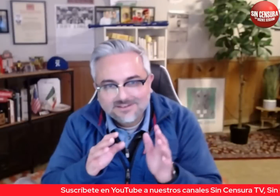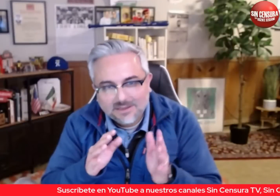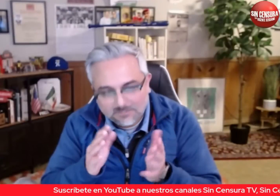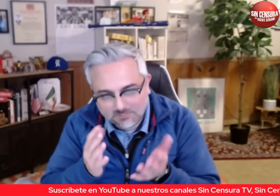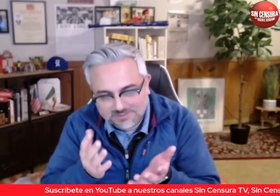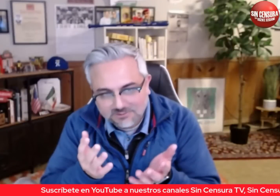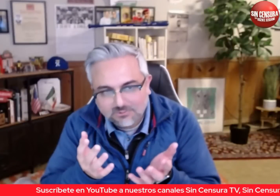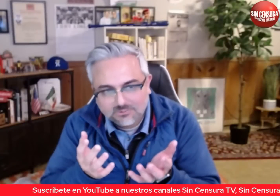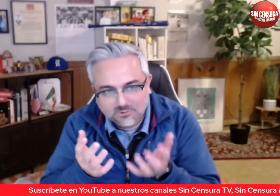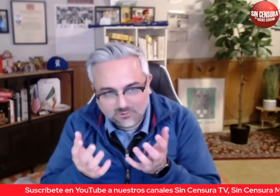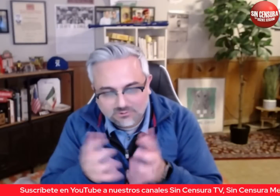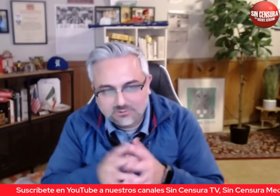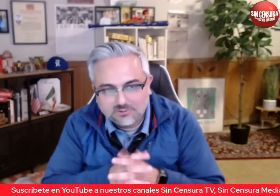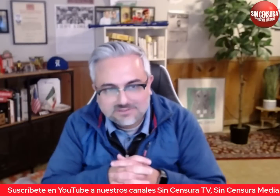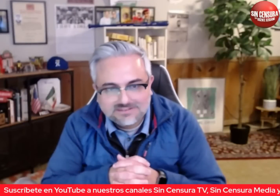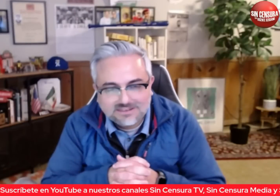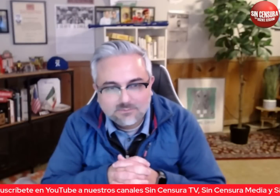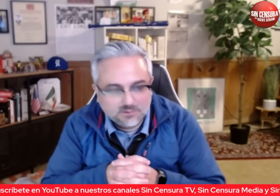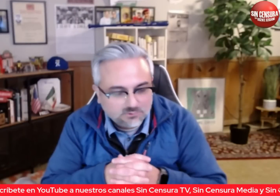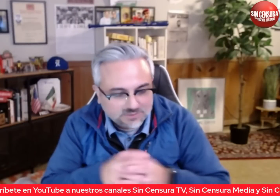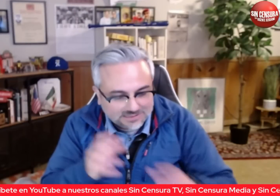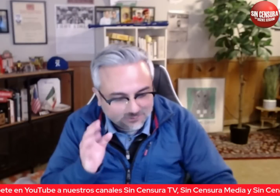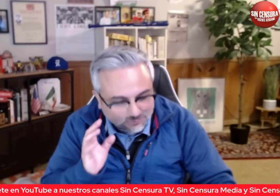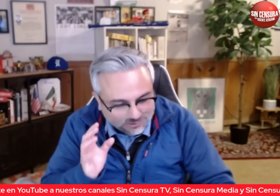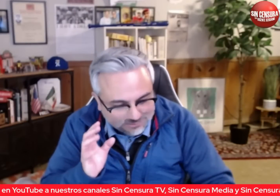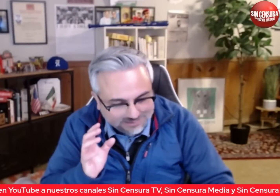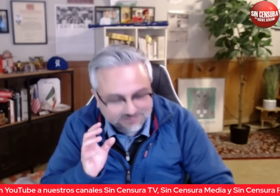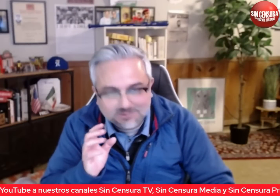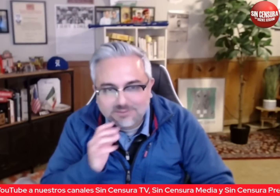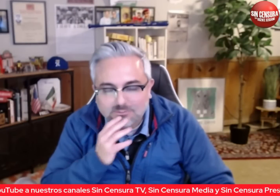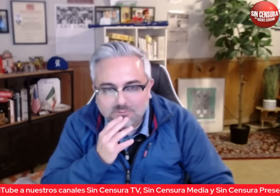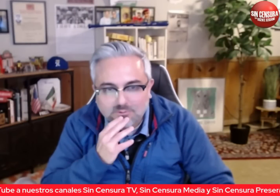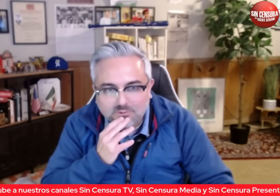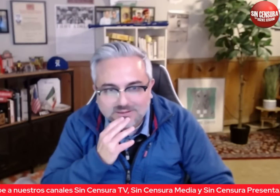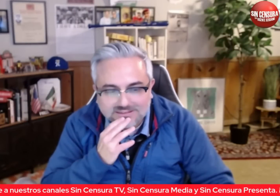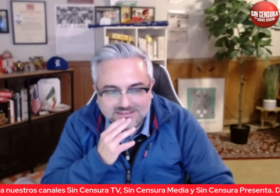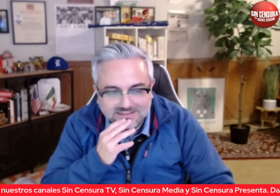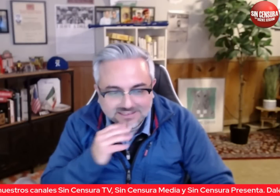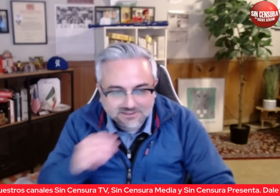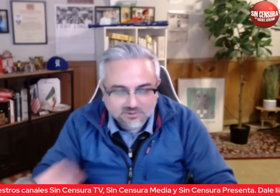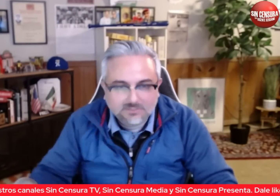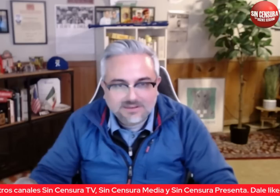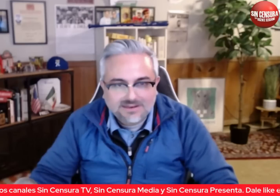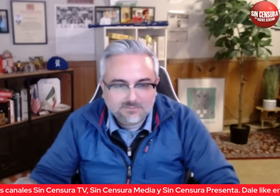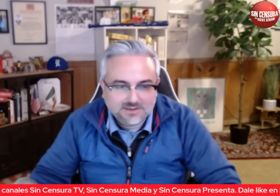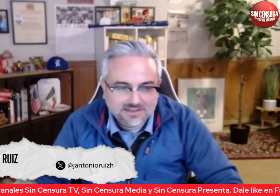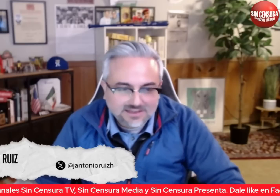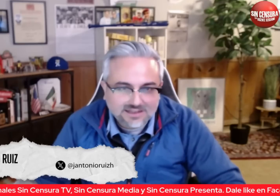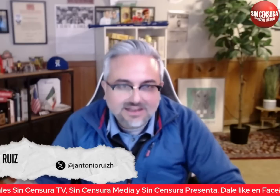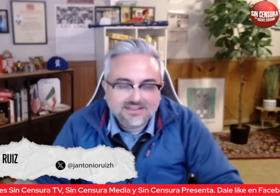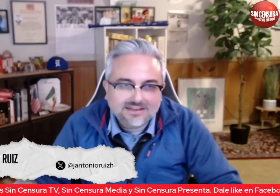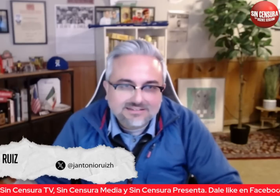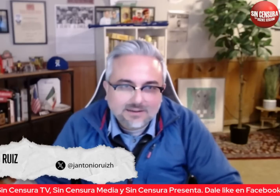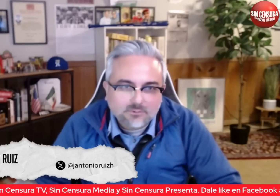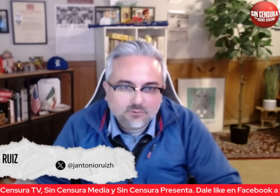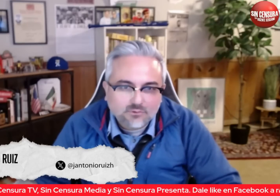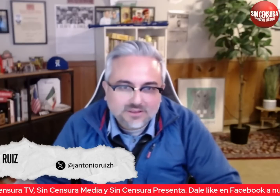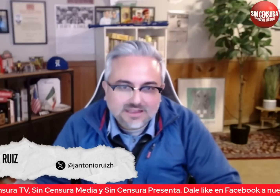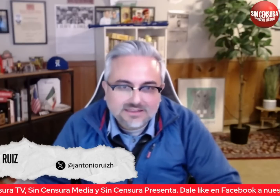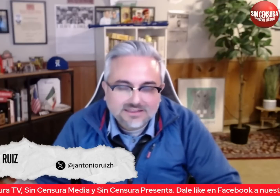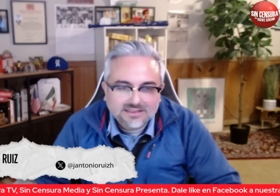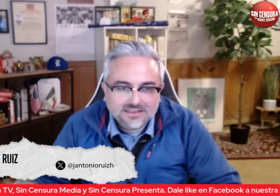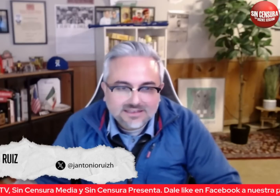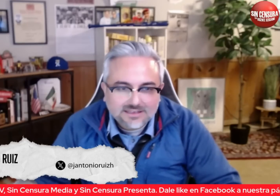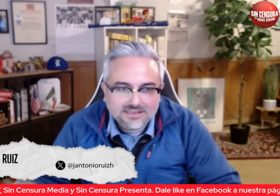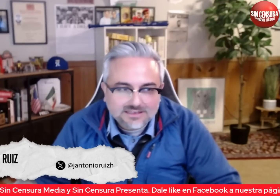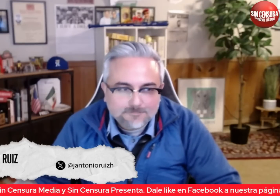si, aprovechando tu conocimiento que estás aquí, podemos tratar otro tema que también es muy, muy fuerte, que creo que valdría la pena analizar a